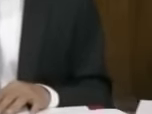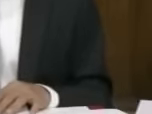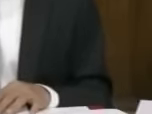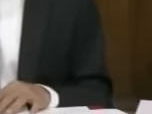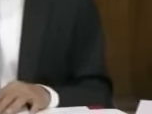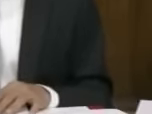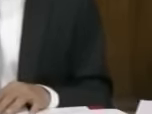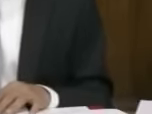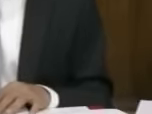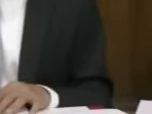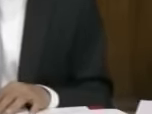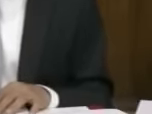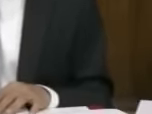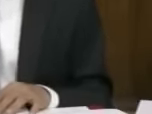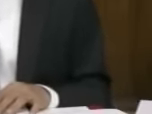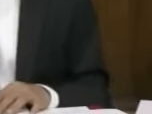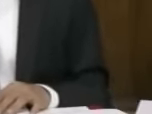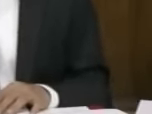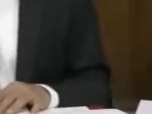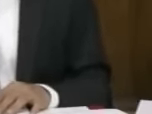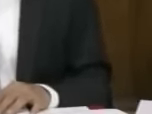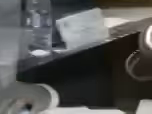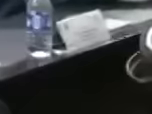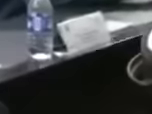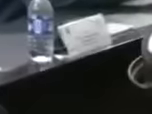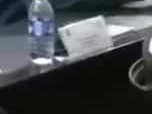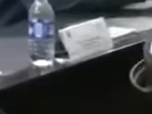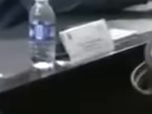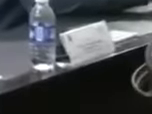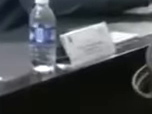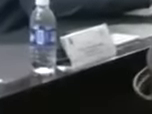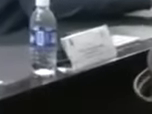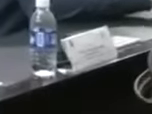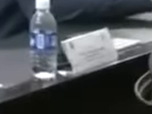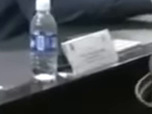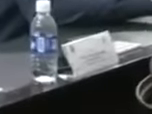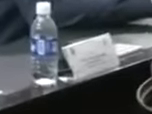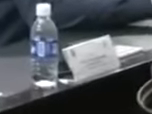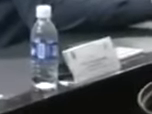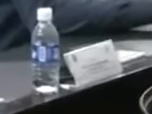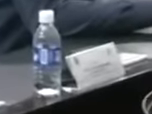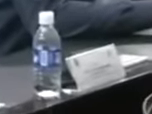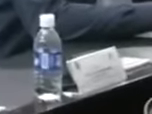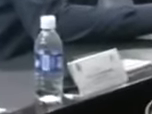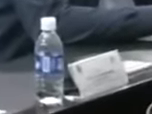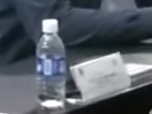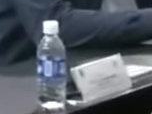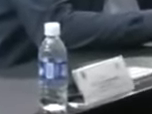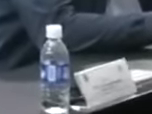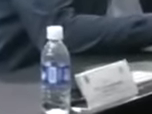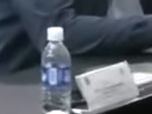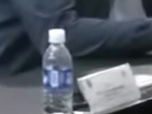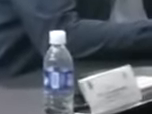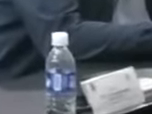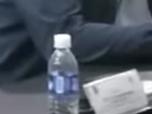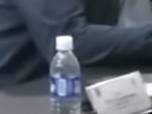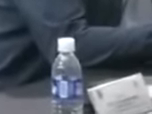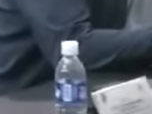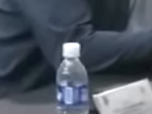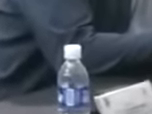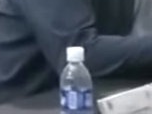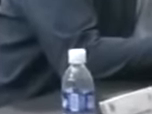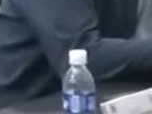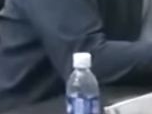El domicilio de las organizaciones no gubernamentales y organizaciones sociales sin fines de lucro, cualquiera que sea su objeto,